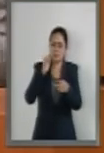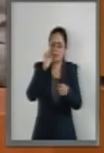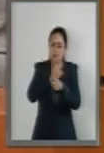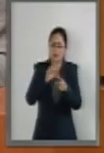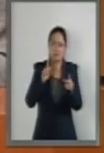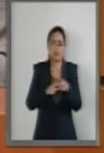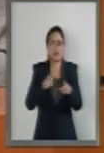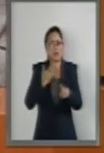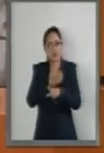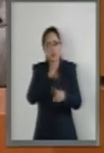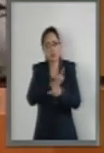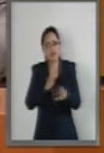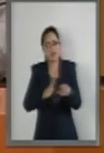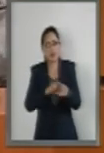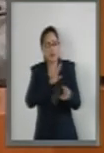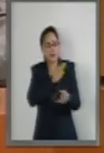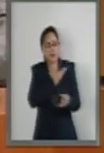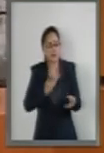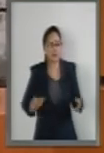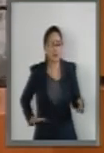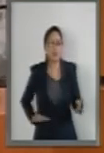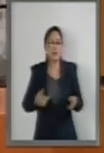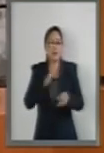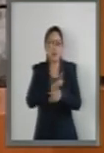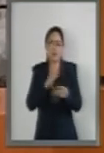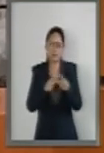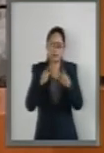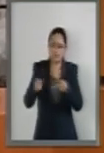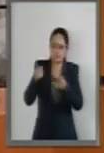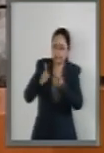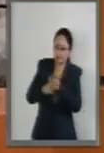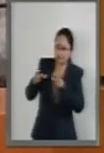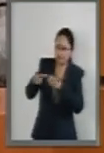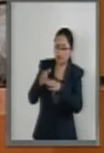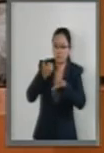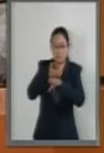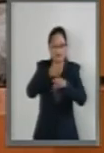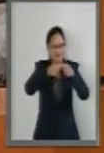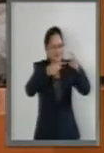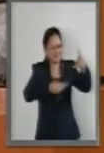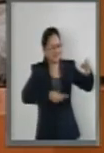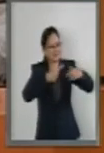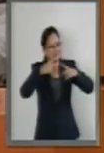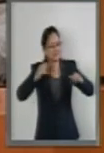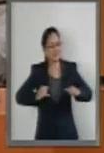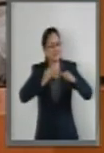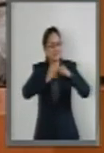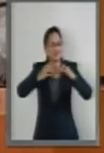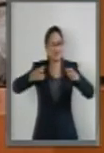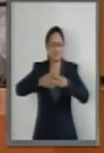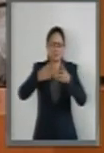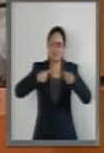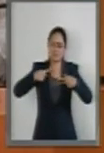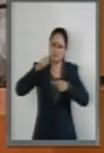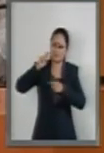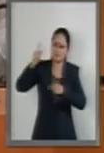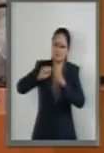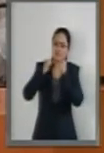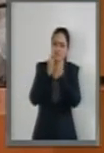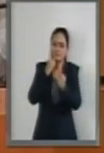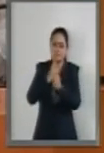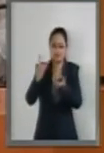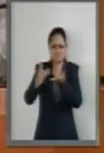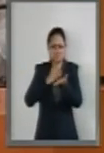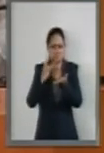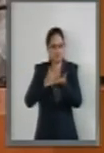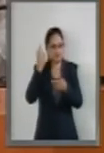de planeación, funcionarios del Ejecutivo, en los estados, pero sobre todo expertos y sociedad civil que ha